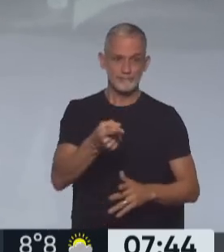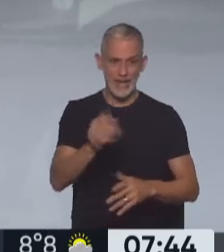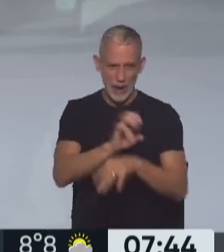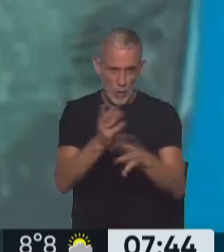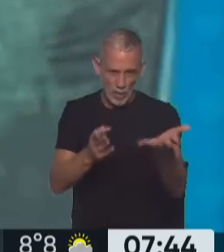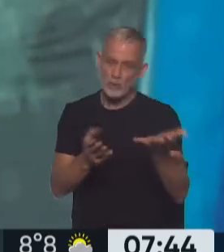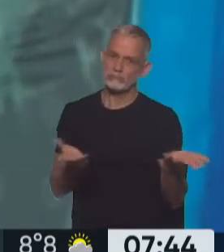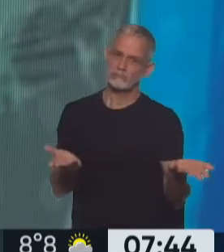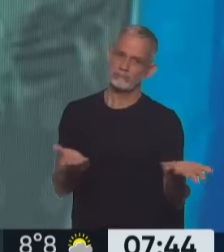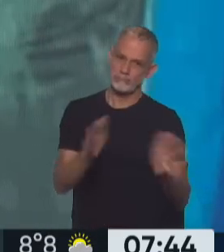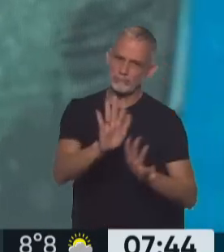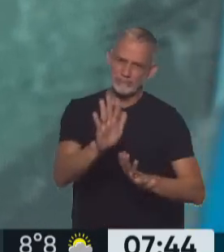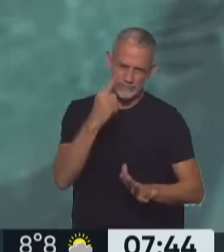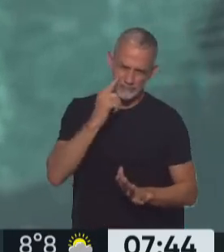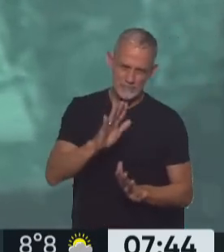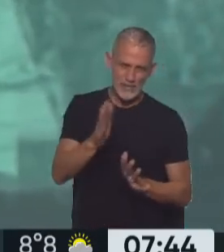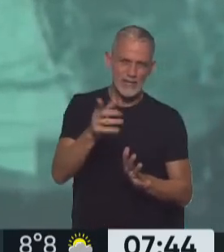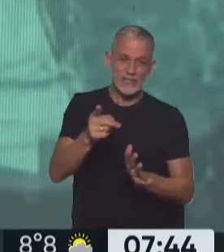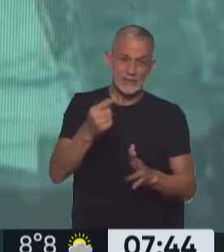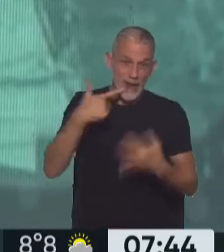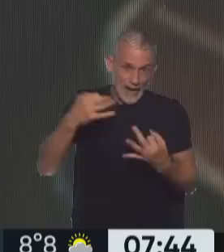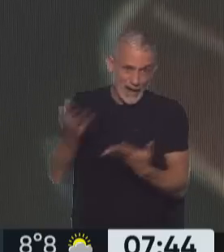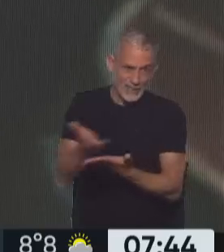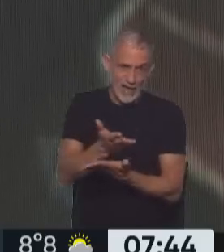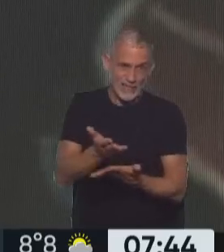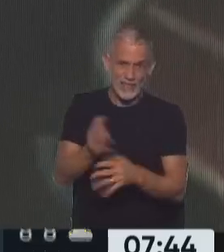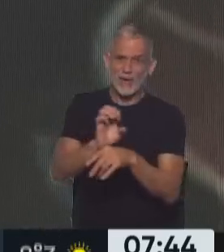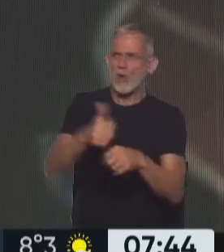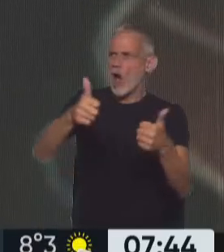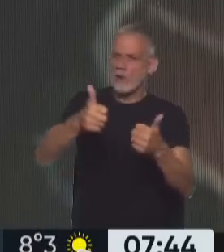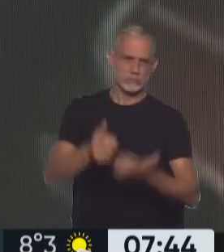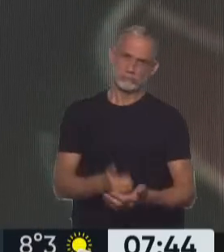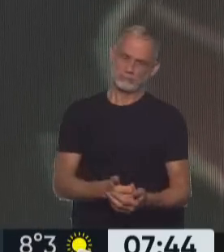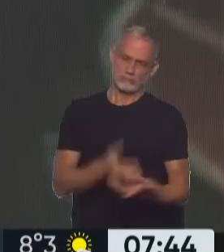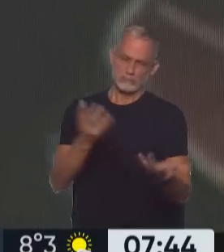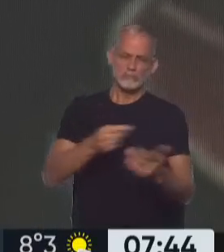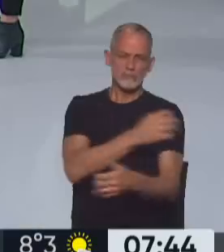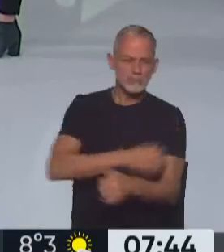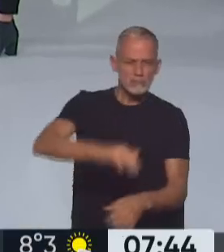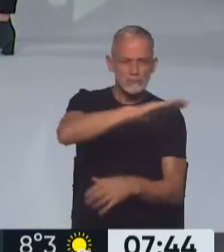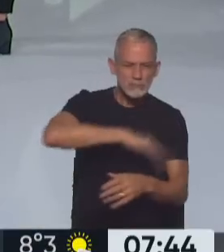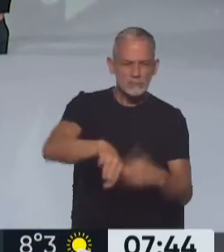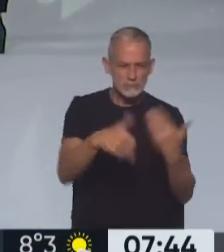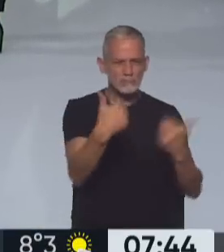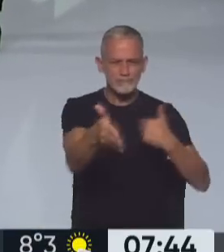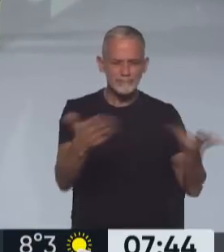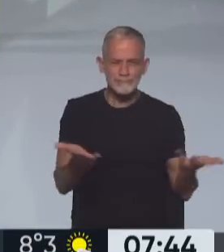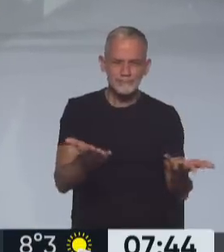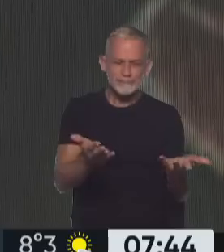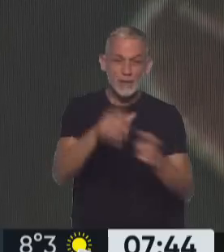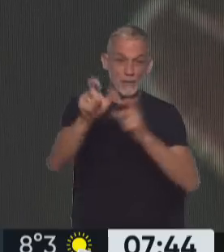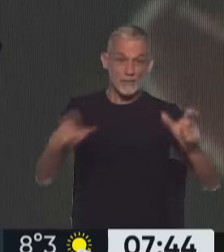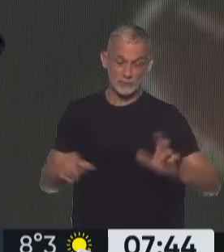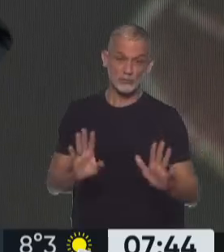bueno, evidentemente también hay que ver, esta es la realidad de Ecuador, ¿no? Claro, cómo la exclusión social colaboró y por supuesto, bueno, también